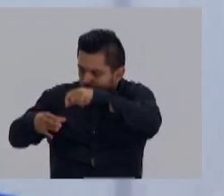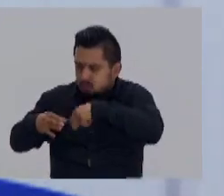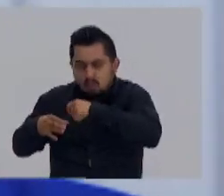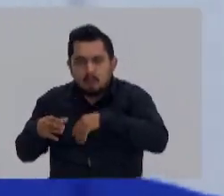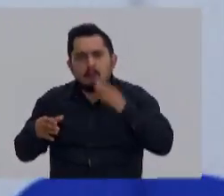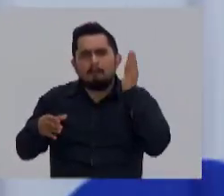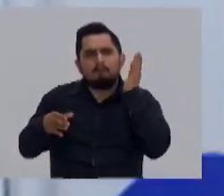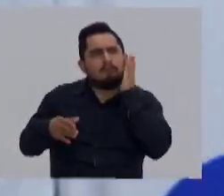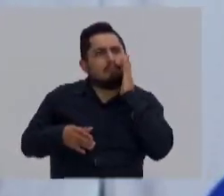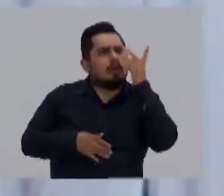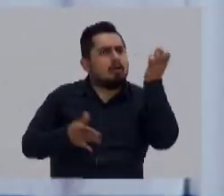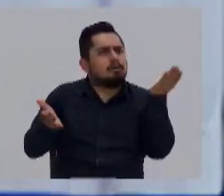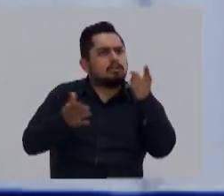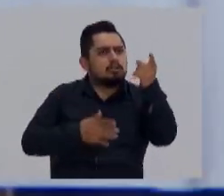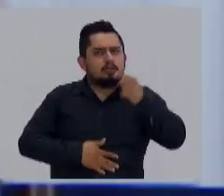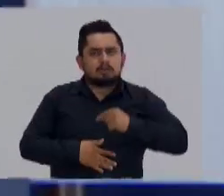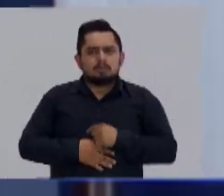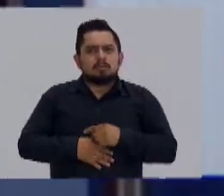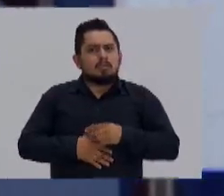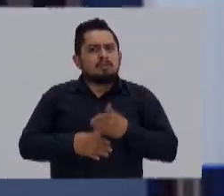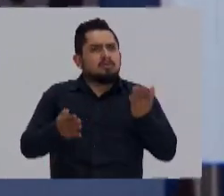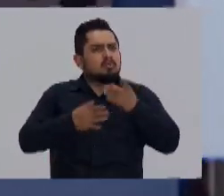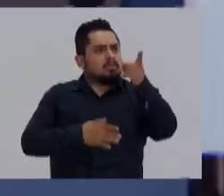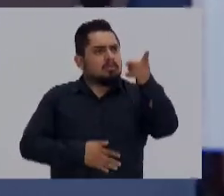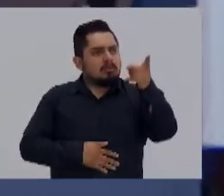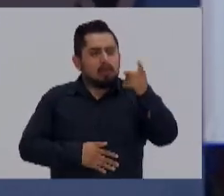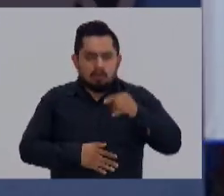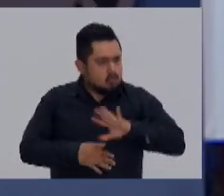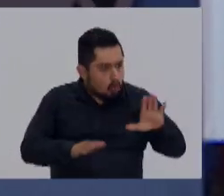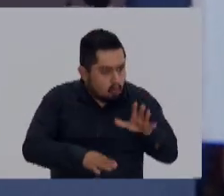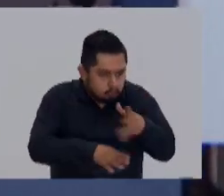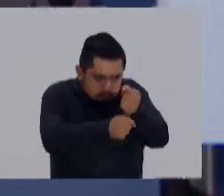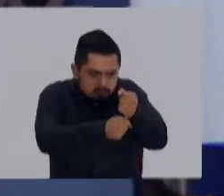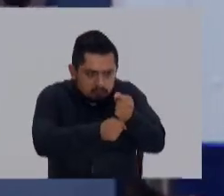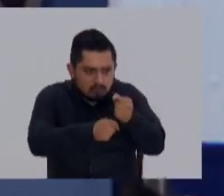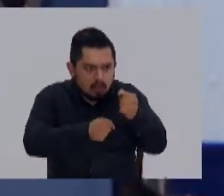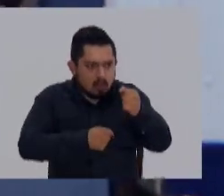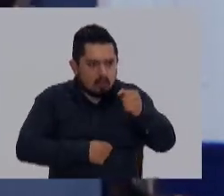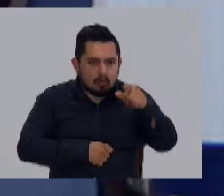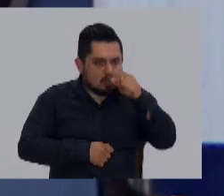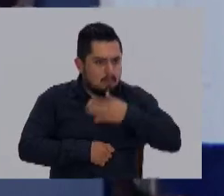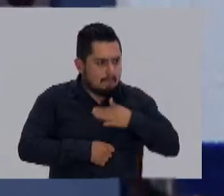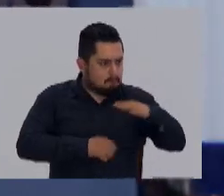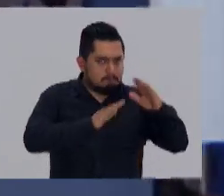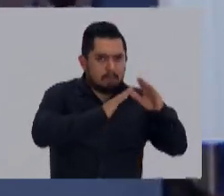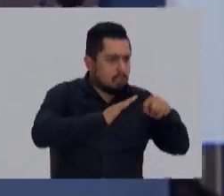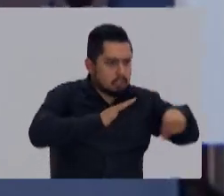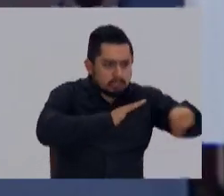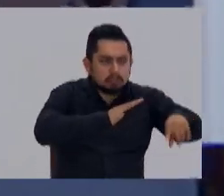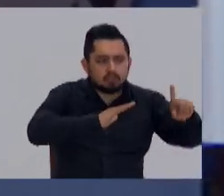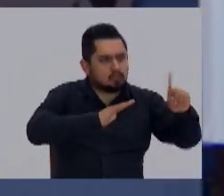los niños, vea, mamá, qué rico lo que estás haciendo. No lo toques, porque esto no es para la casa.